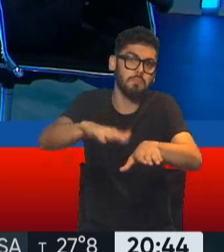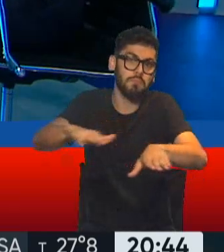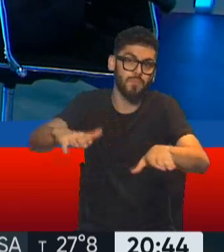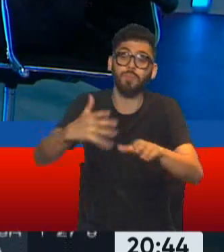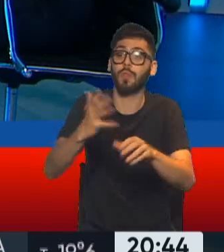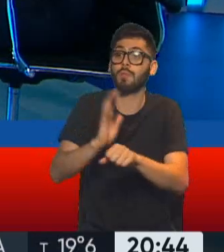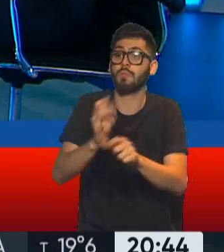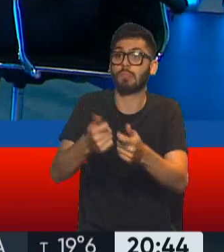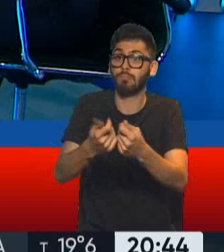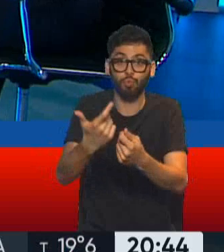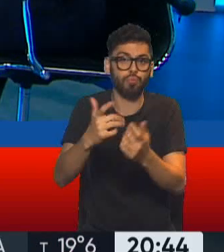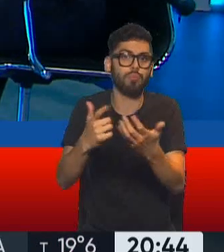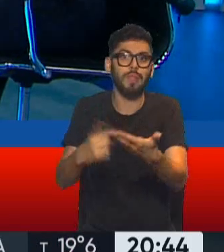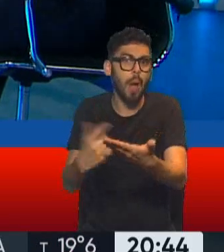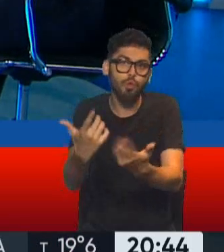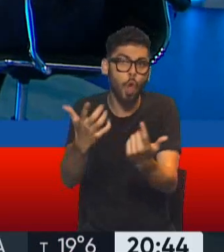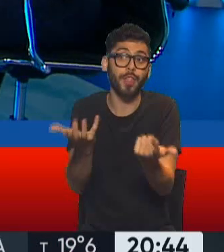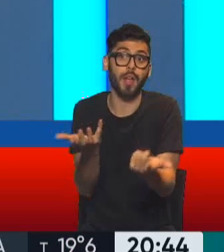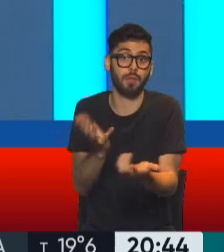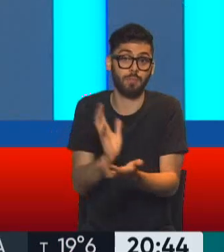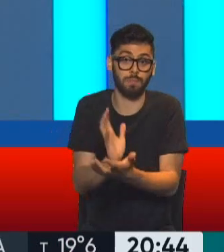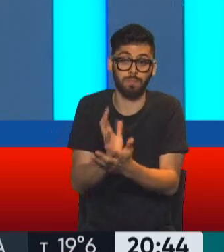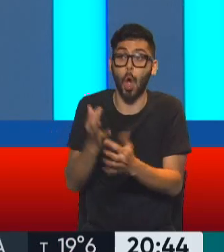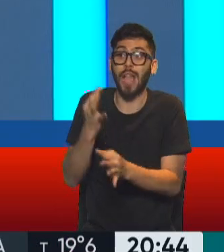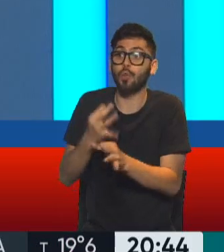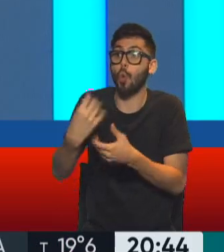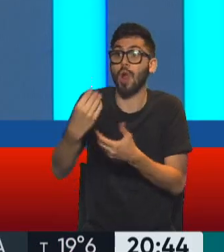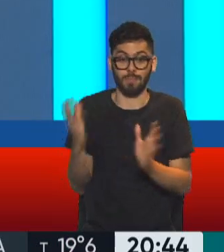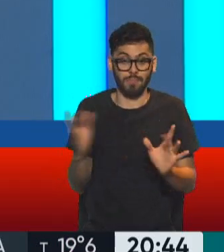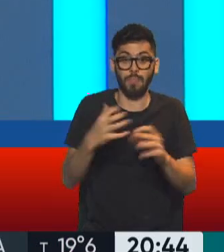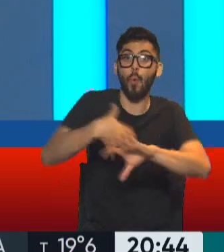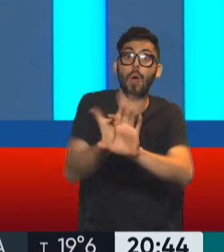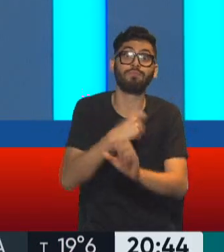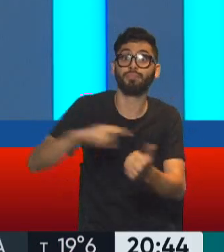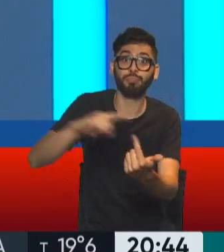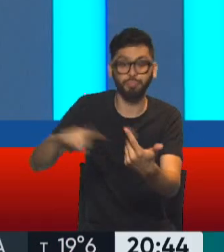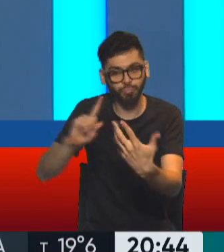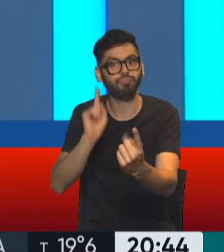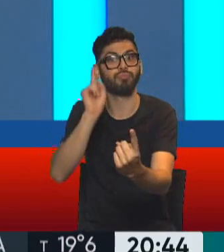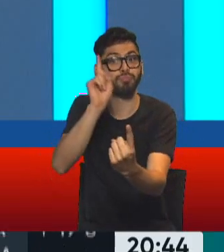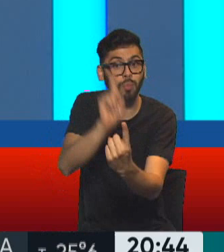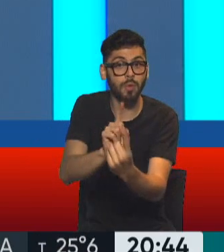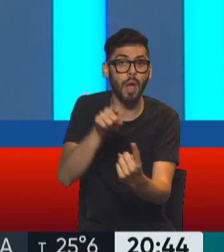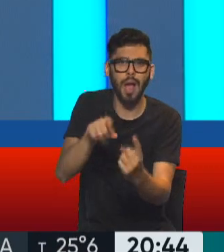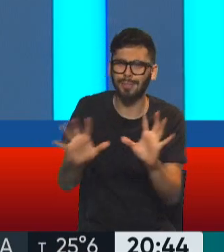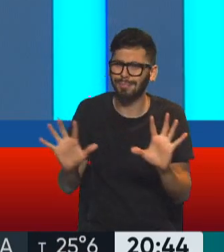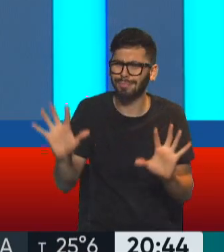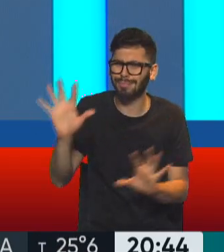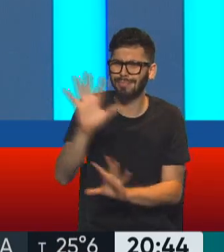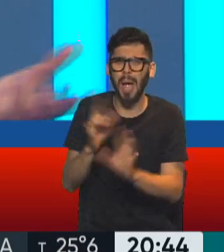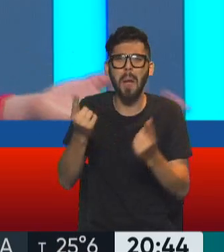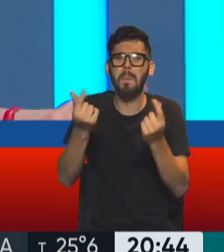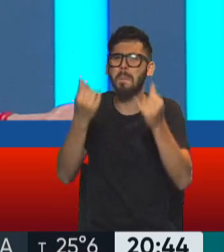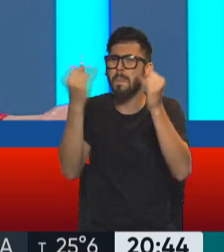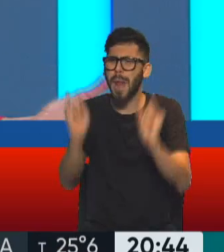sistemas móviles ni tablet y mucha dificultad en seguir la escuela en la virtualidad. para ellos hay un dispositivo tremendo y un gran presupuesto.